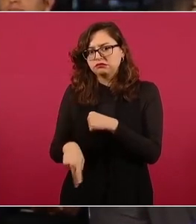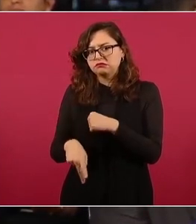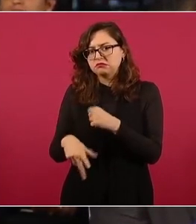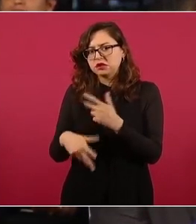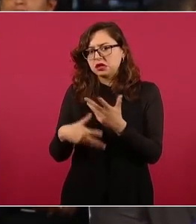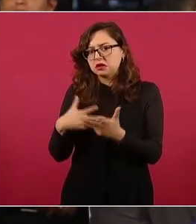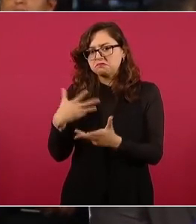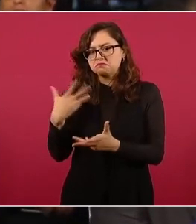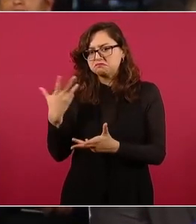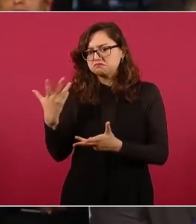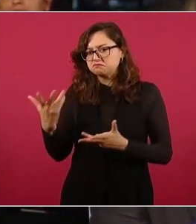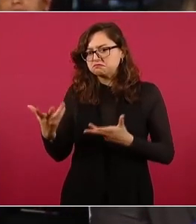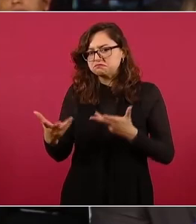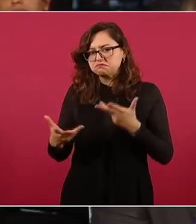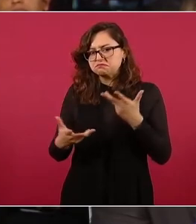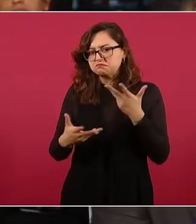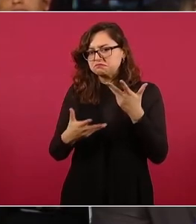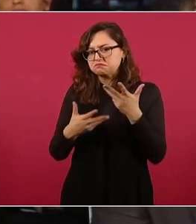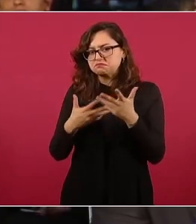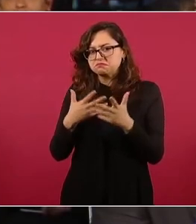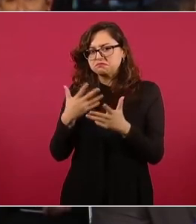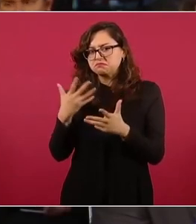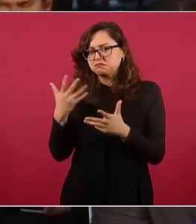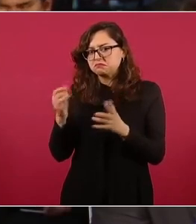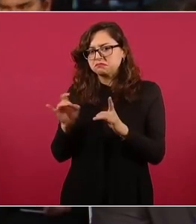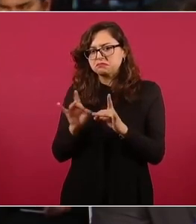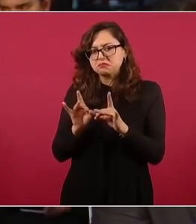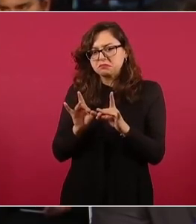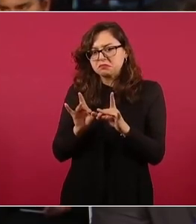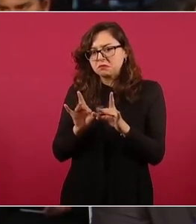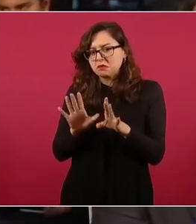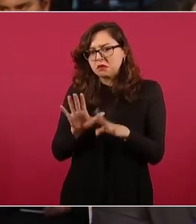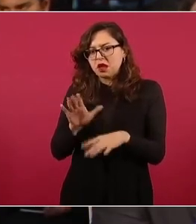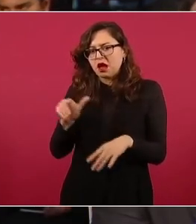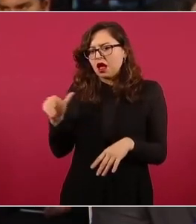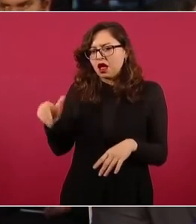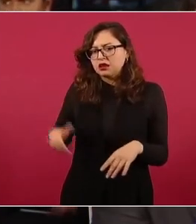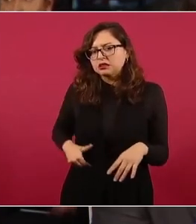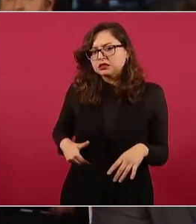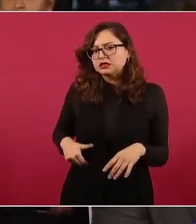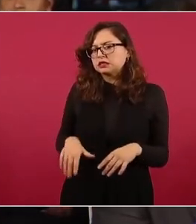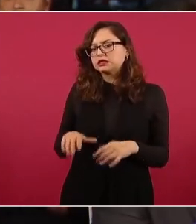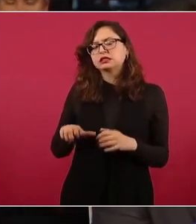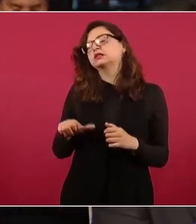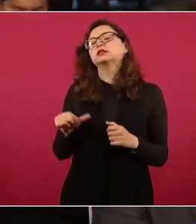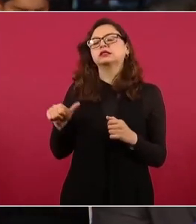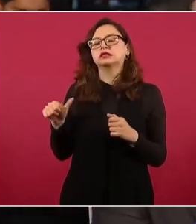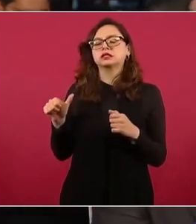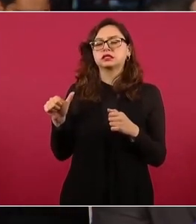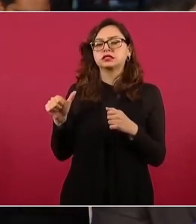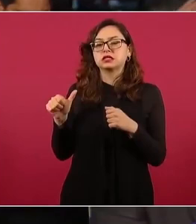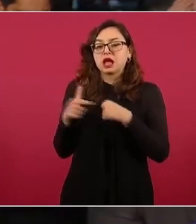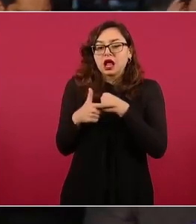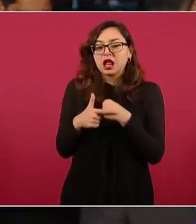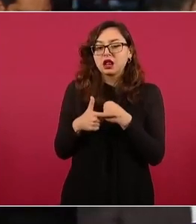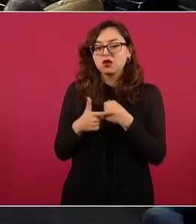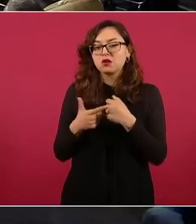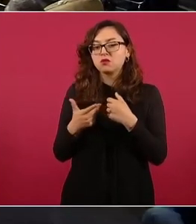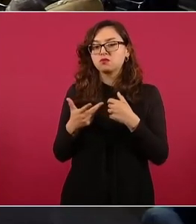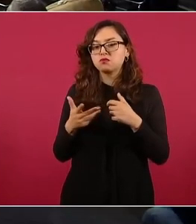de responsabilidades civiles que tienen las obras, las carreteras. Entonces,